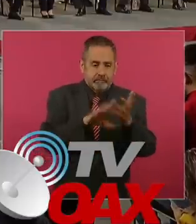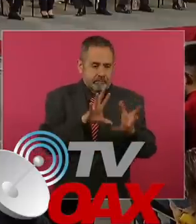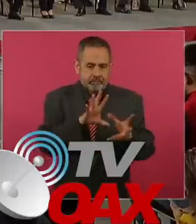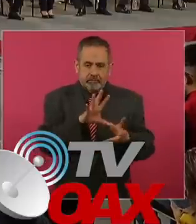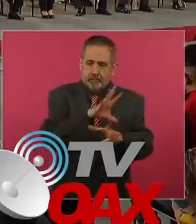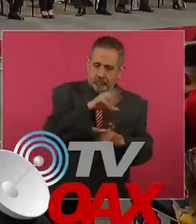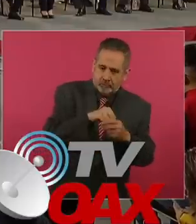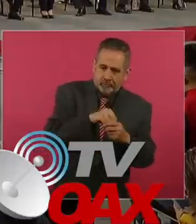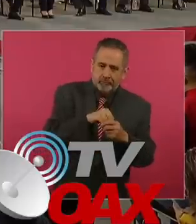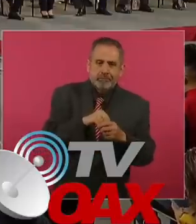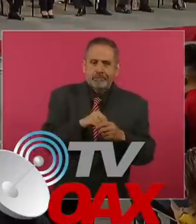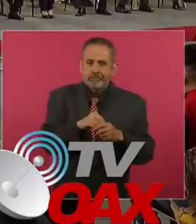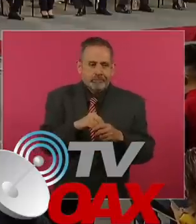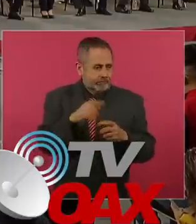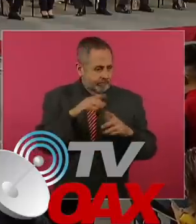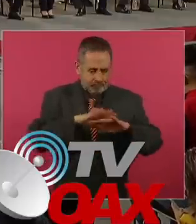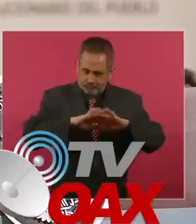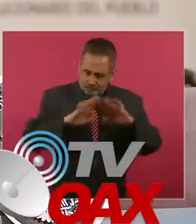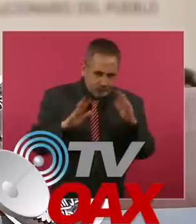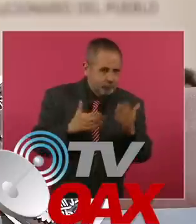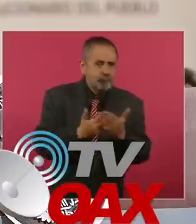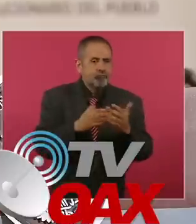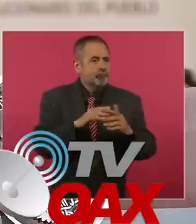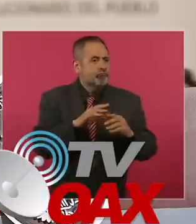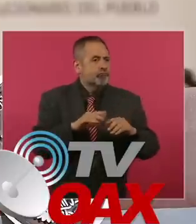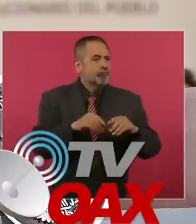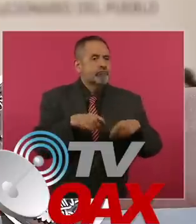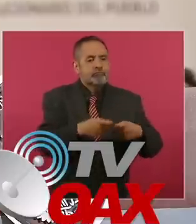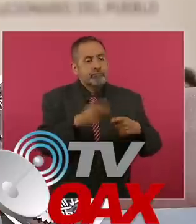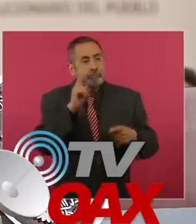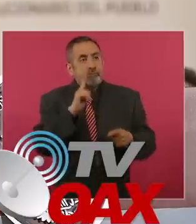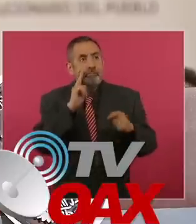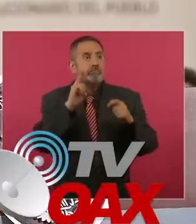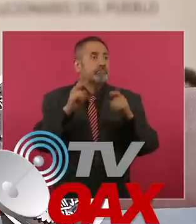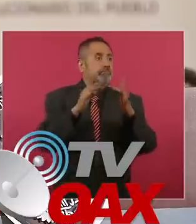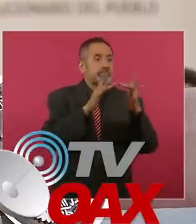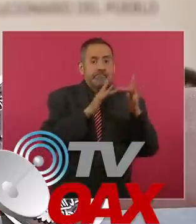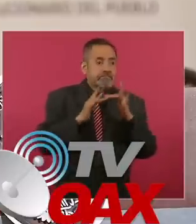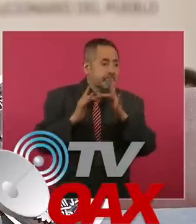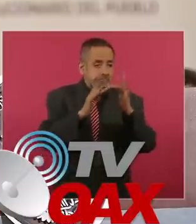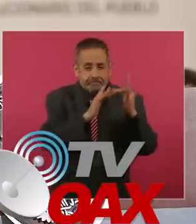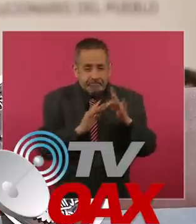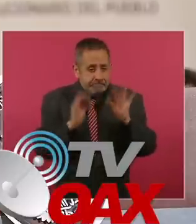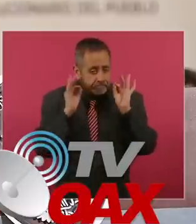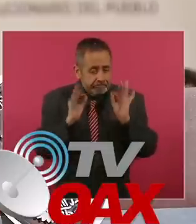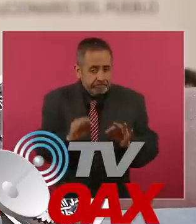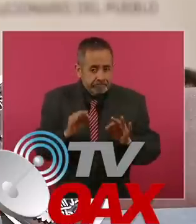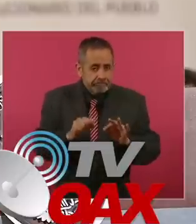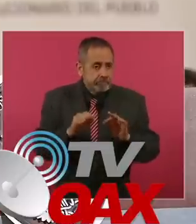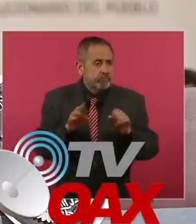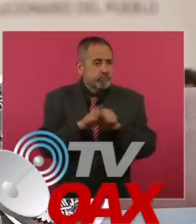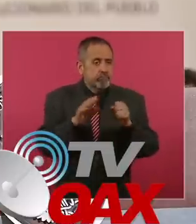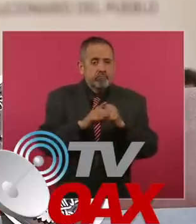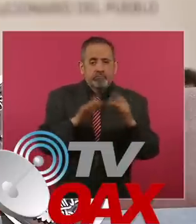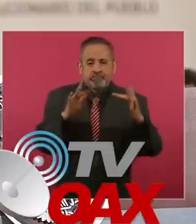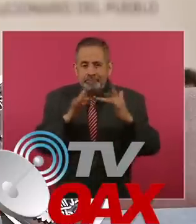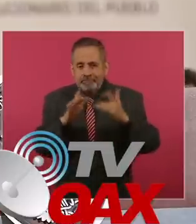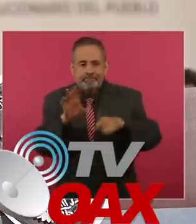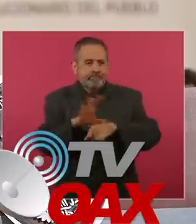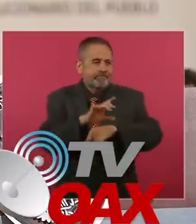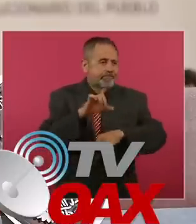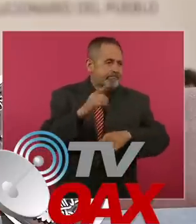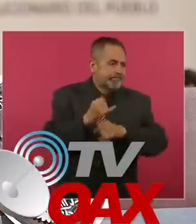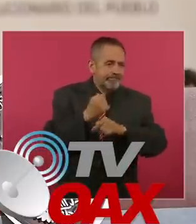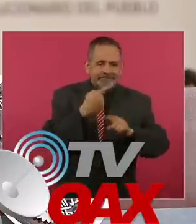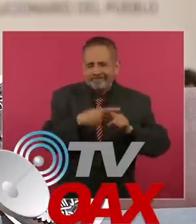decir, ya viendo cómo funcionan todos los sistemas interactuando unos con otros. Estamos en